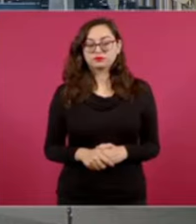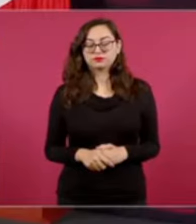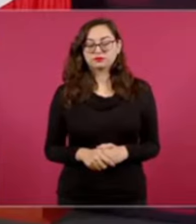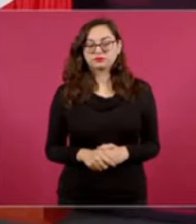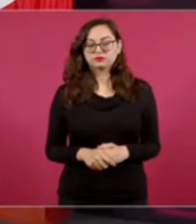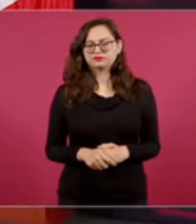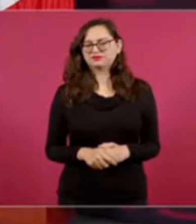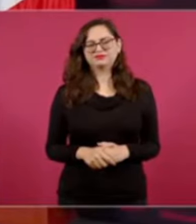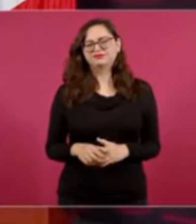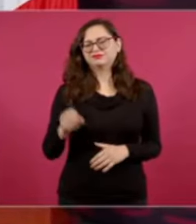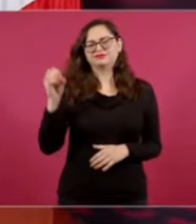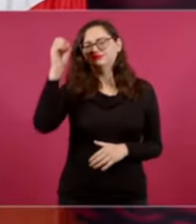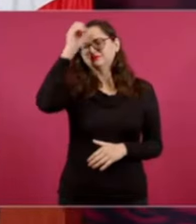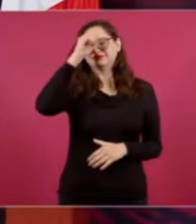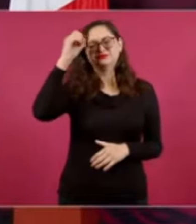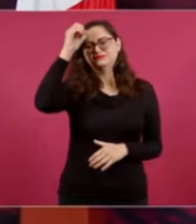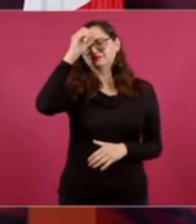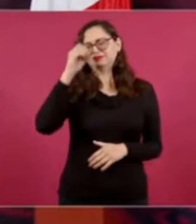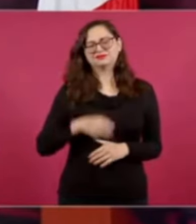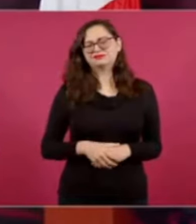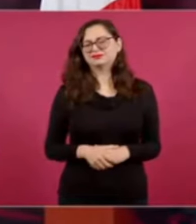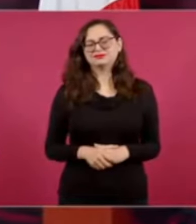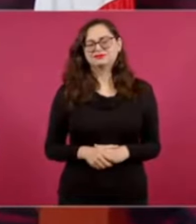No opino, es que